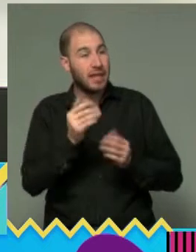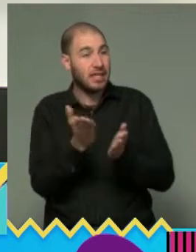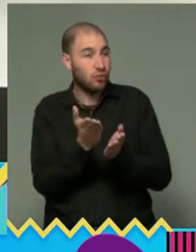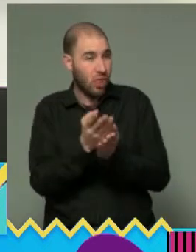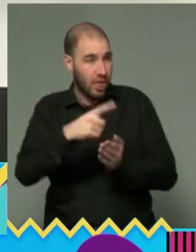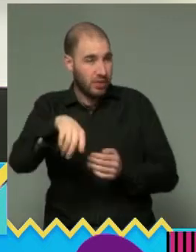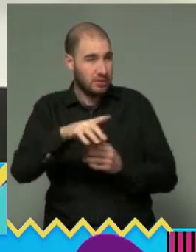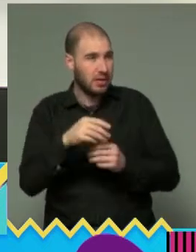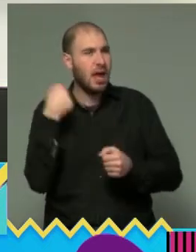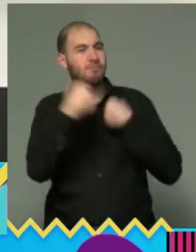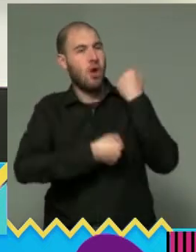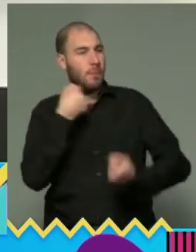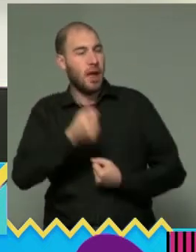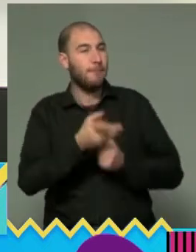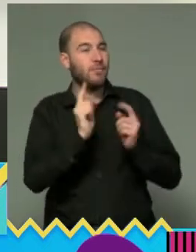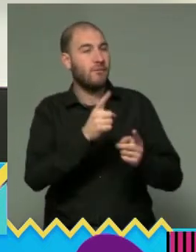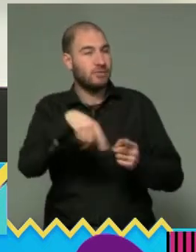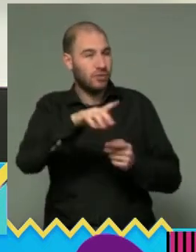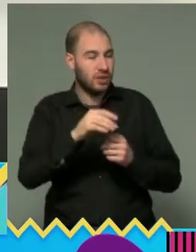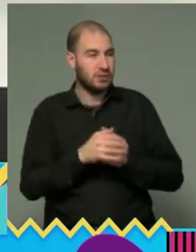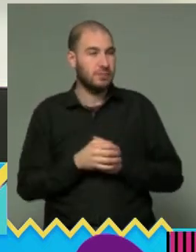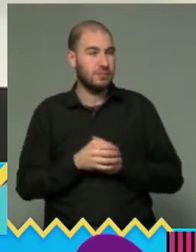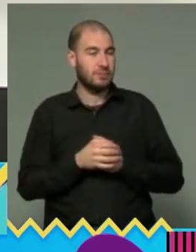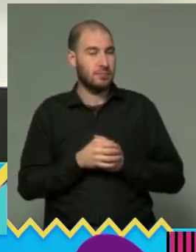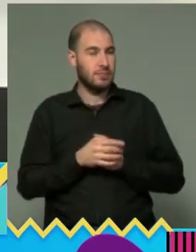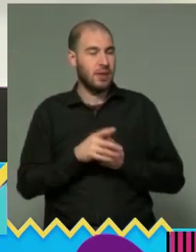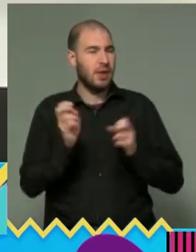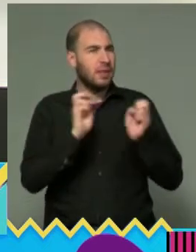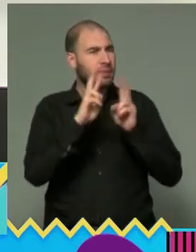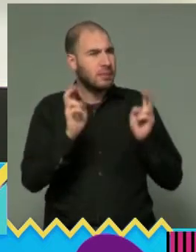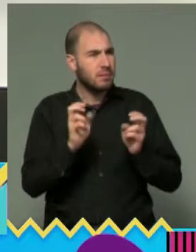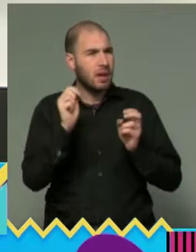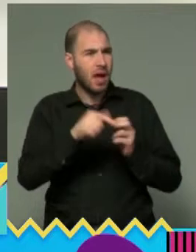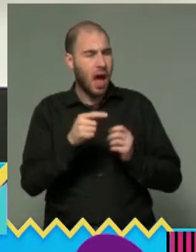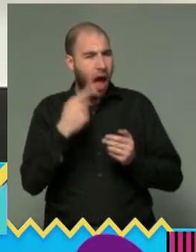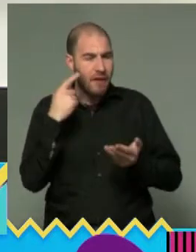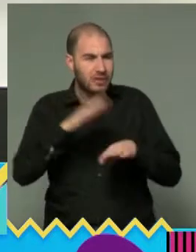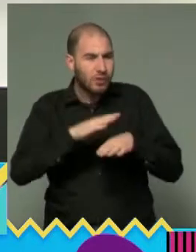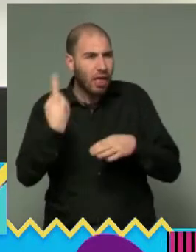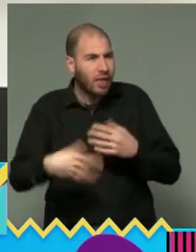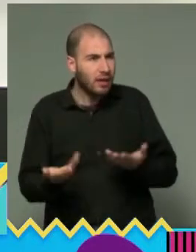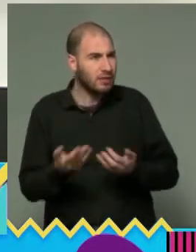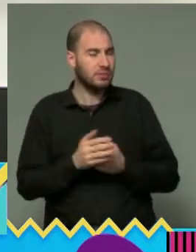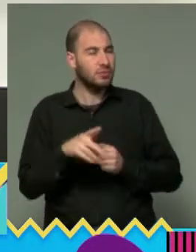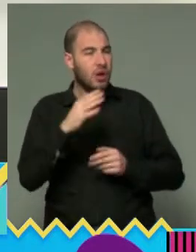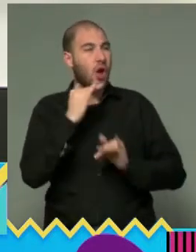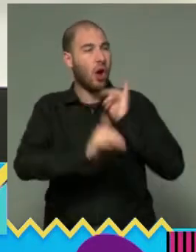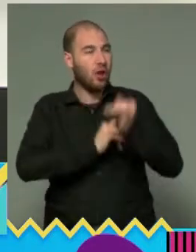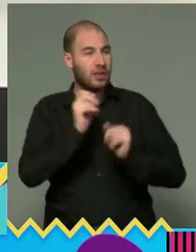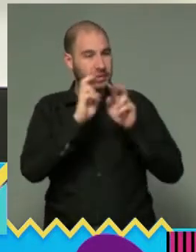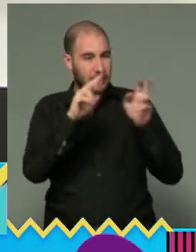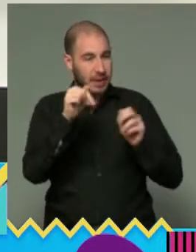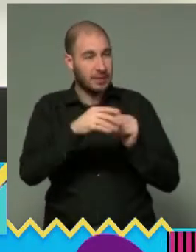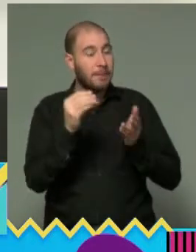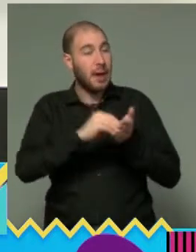estudiantes agreden a profesores es realmente un tema en el cual hay que tomar cartas en el asunto, así que hoy vamos a abordar este tema